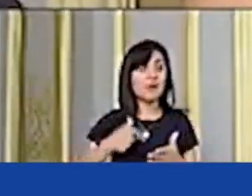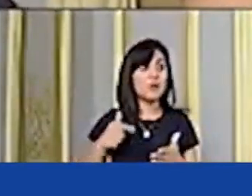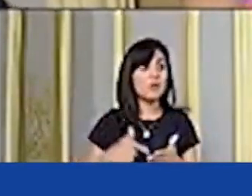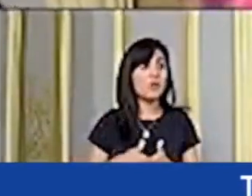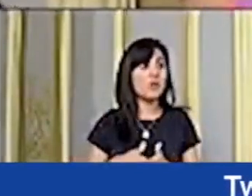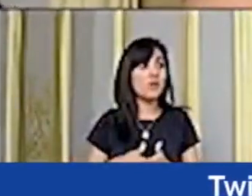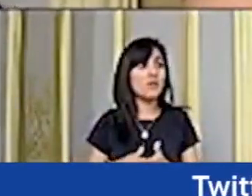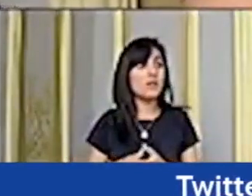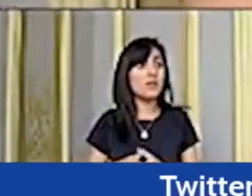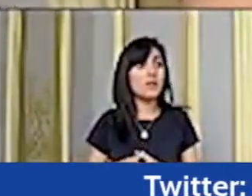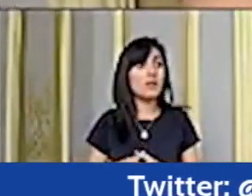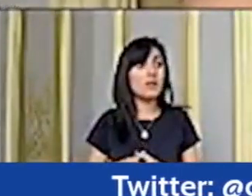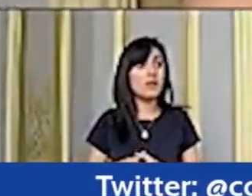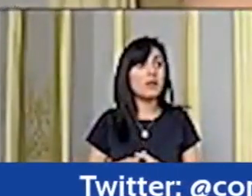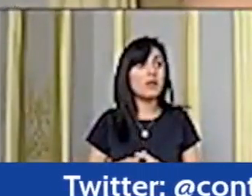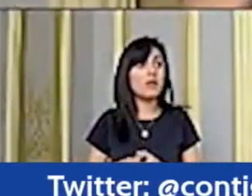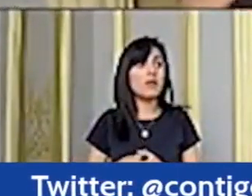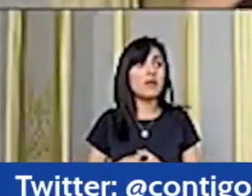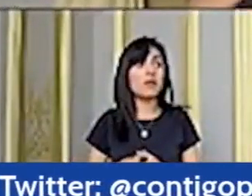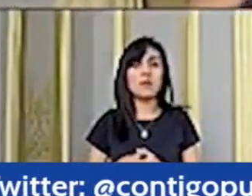Muchas gracias.